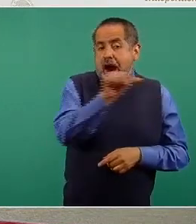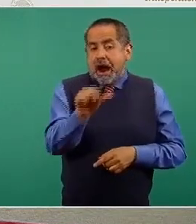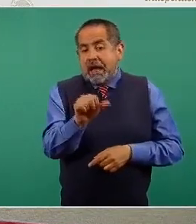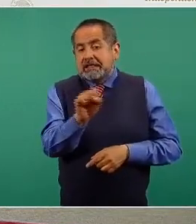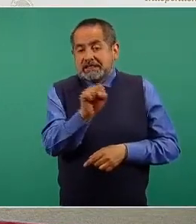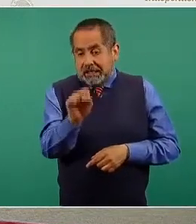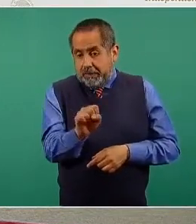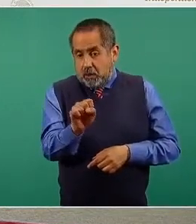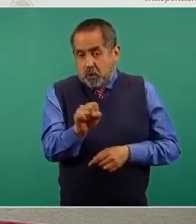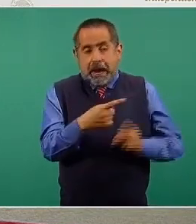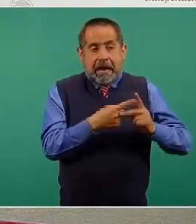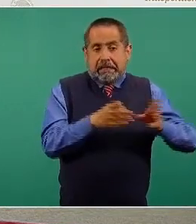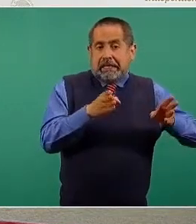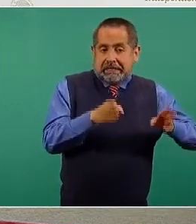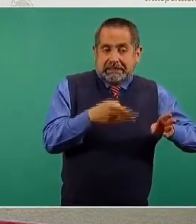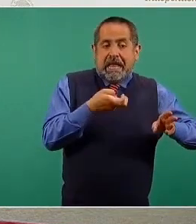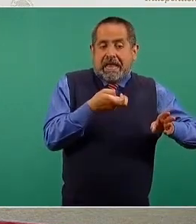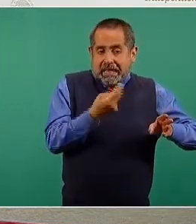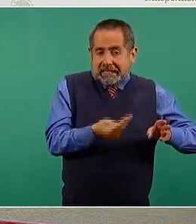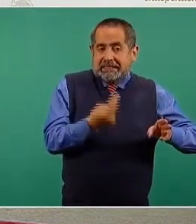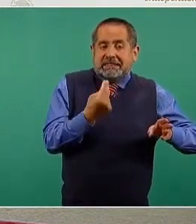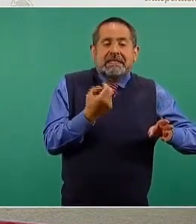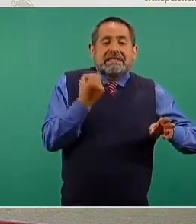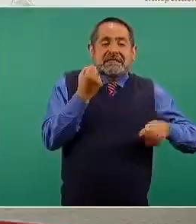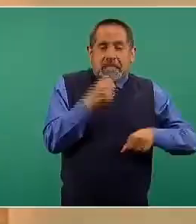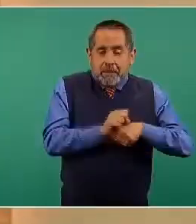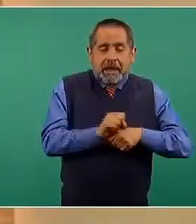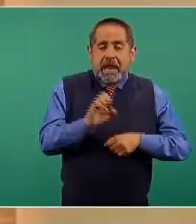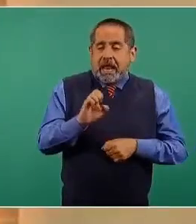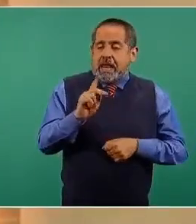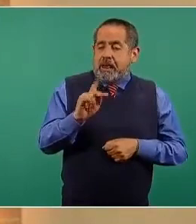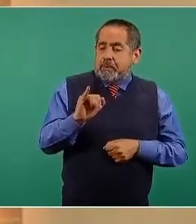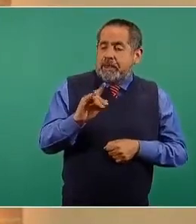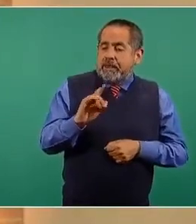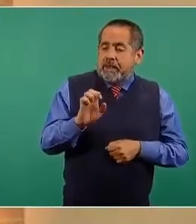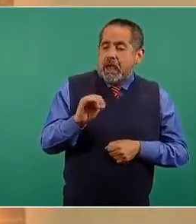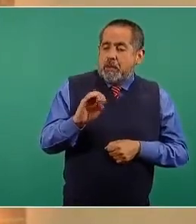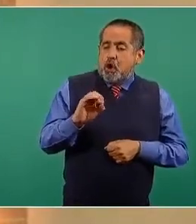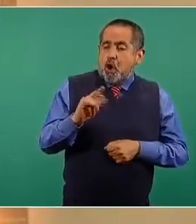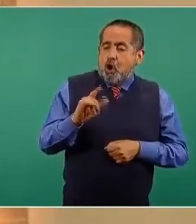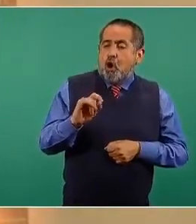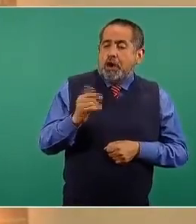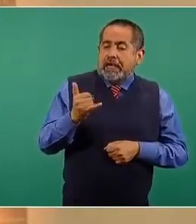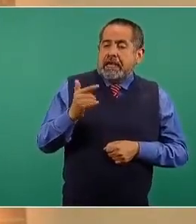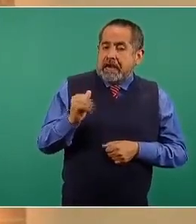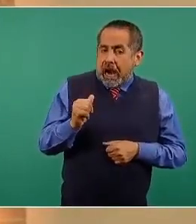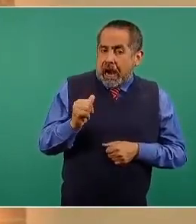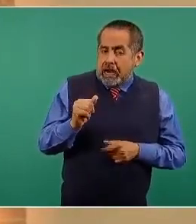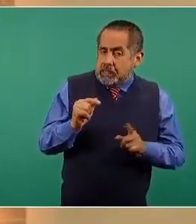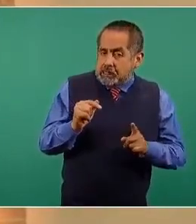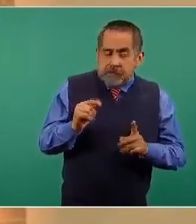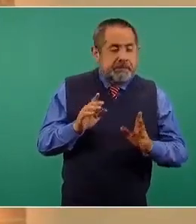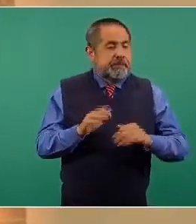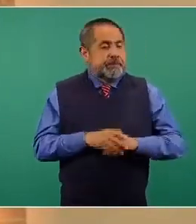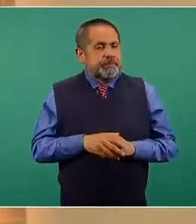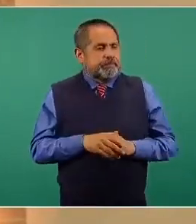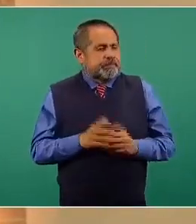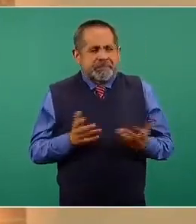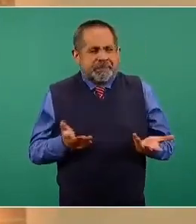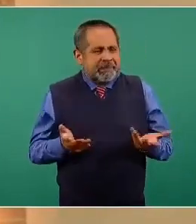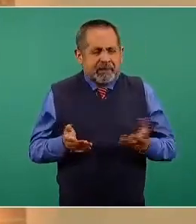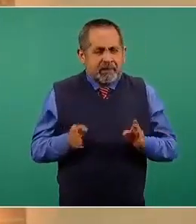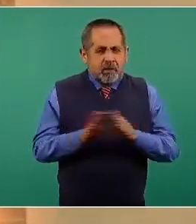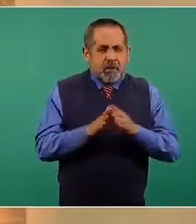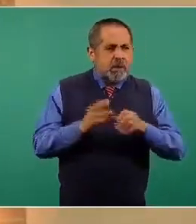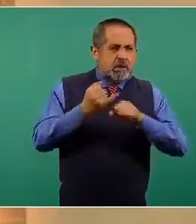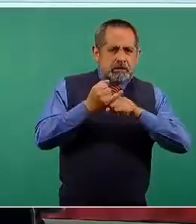sábado. ¿Qué es importante y es un dato que ustedes tienen que conocer porque significa de dónde viene toda